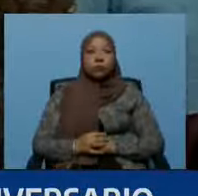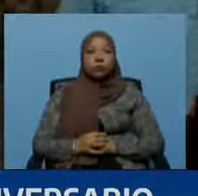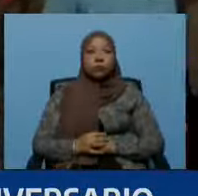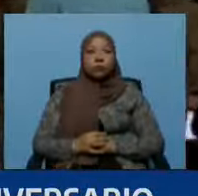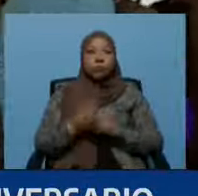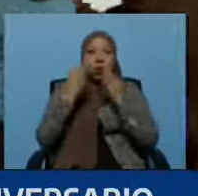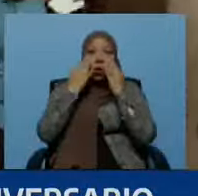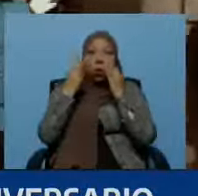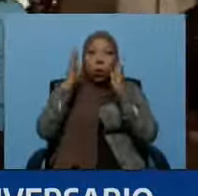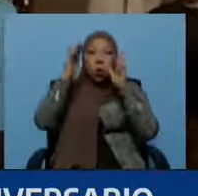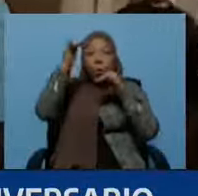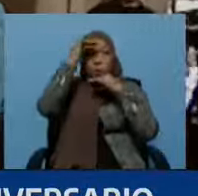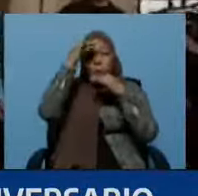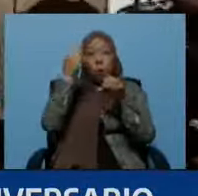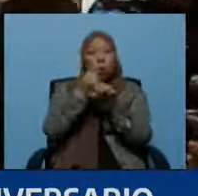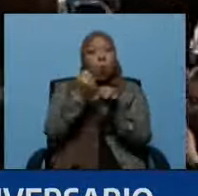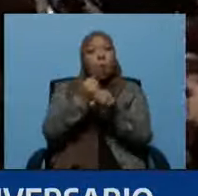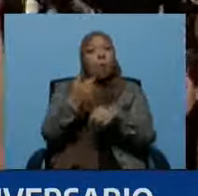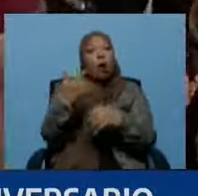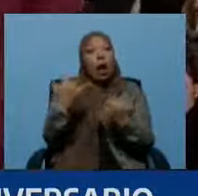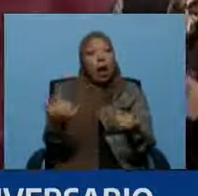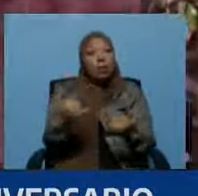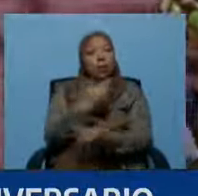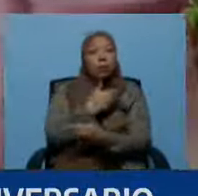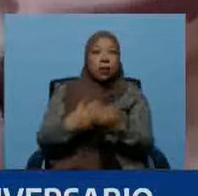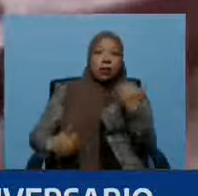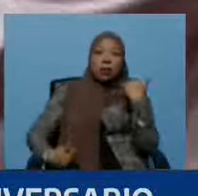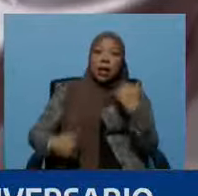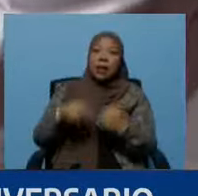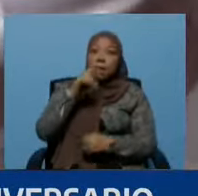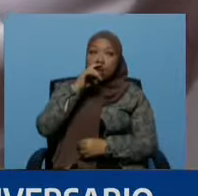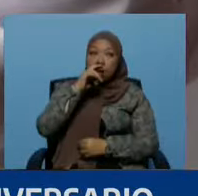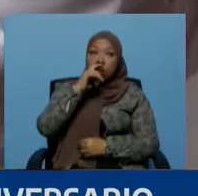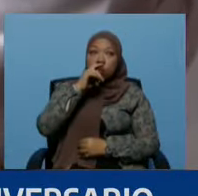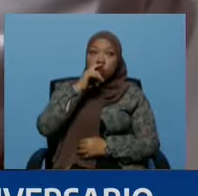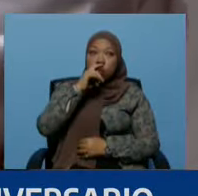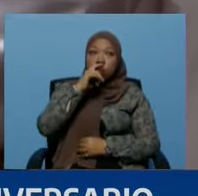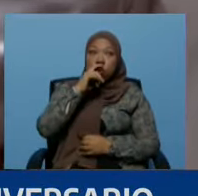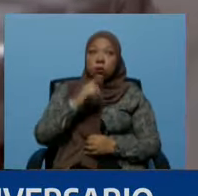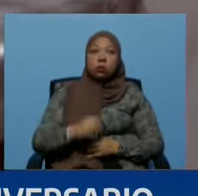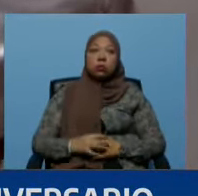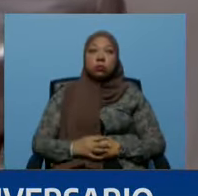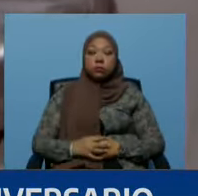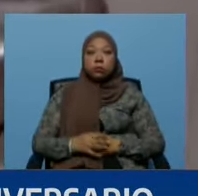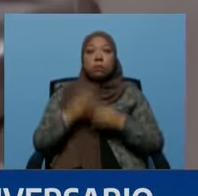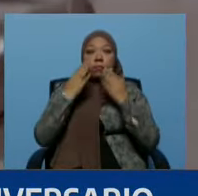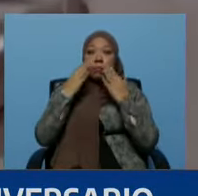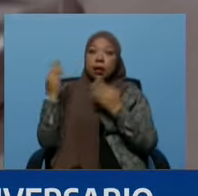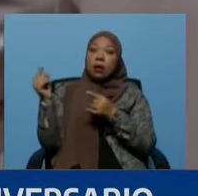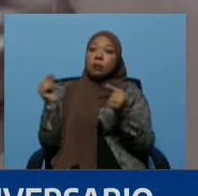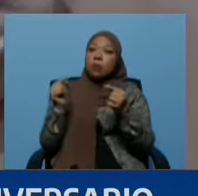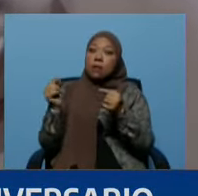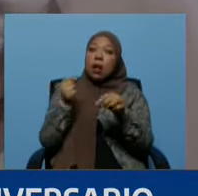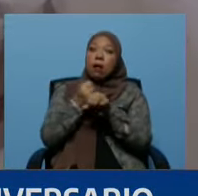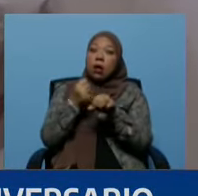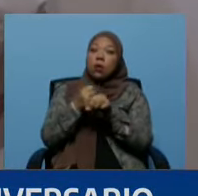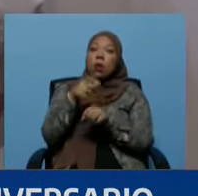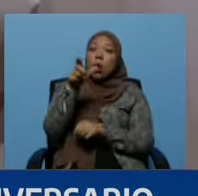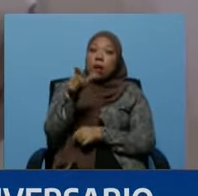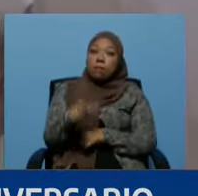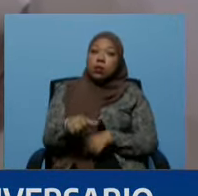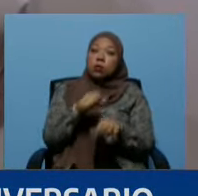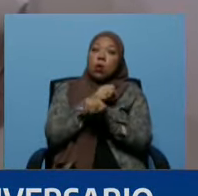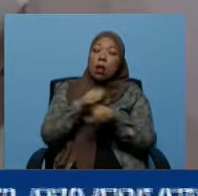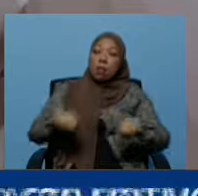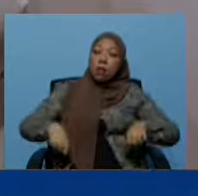Continuamos observando cómo a esta hora el presidente constitucional de la República Bolivariana de Venezuela, Nicolás Maduro, procede también a dar